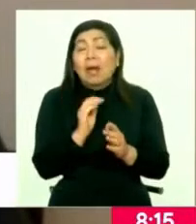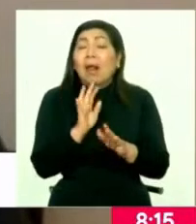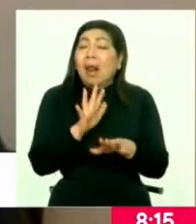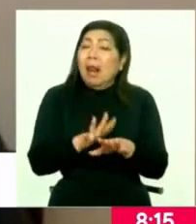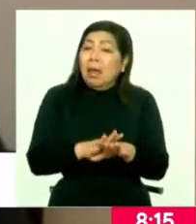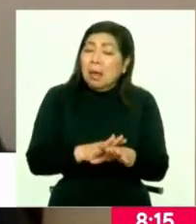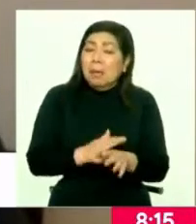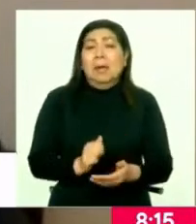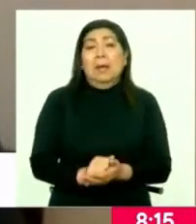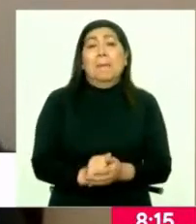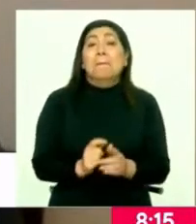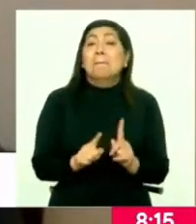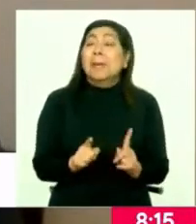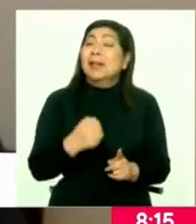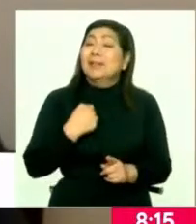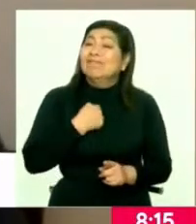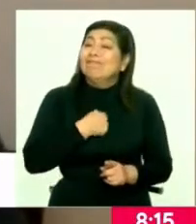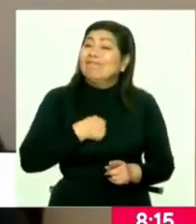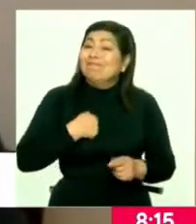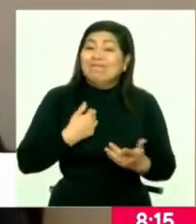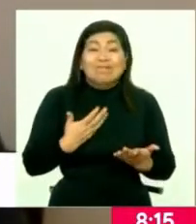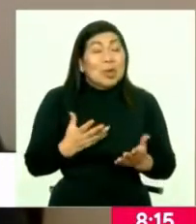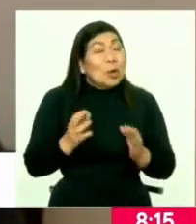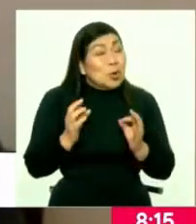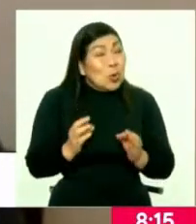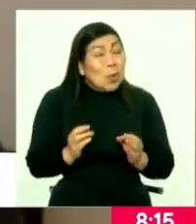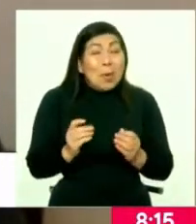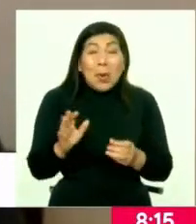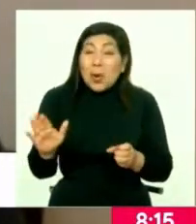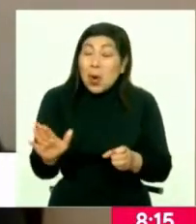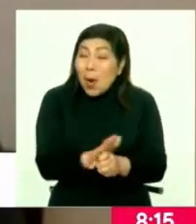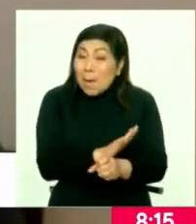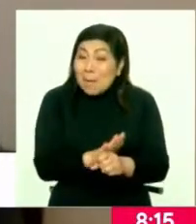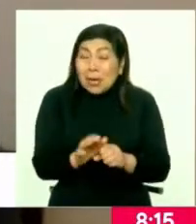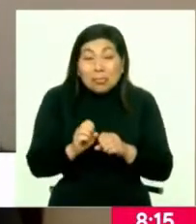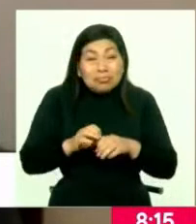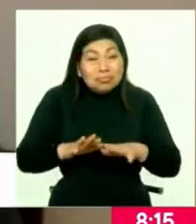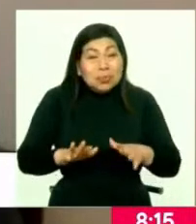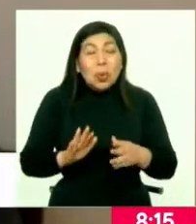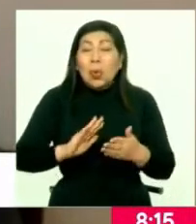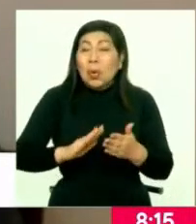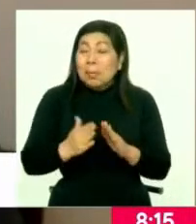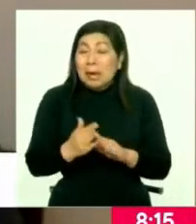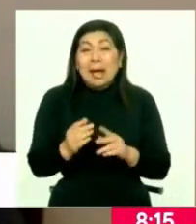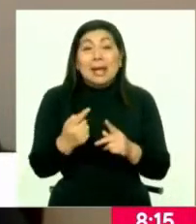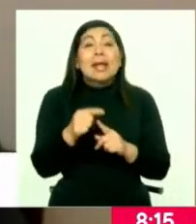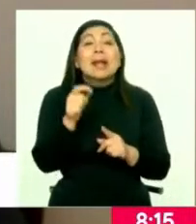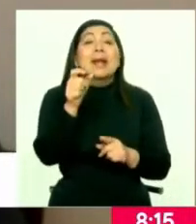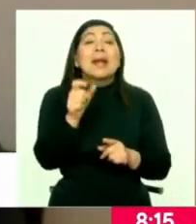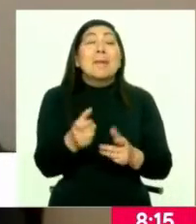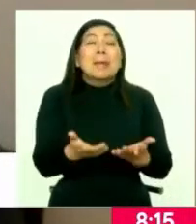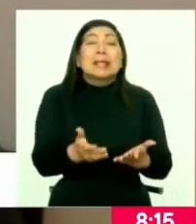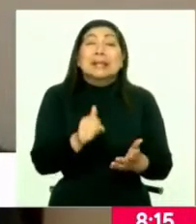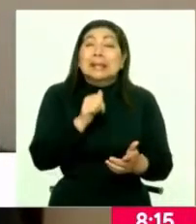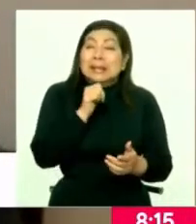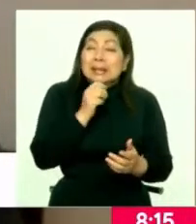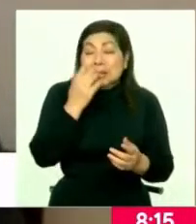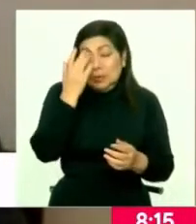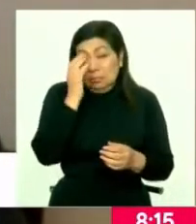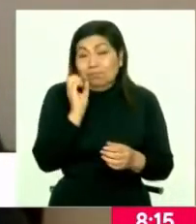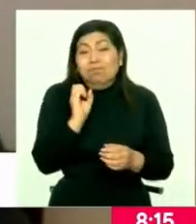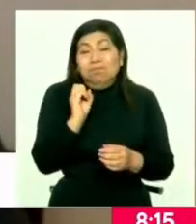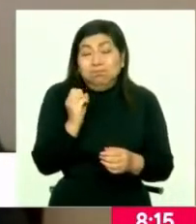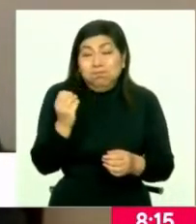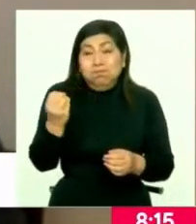leve sintomática, pero lamentablemente no corta por completo la propagación comunitaria, ya que las personas todavía pudieran